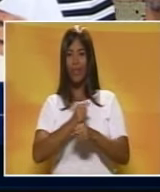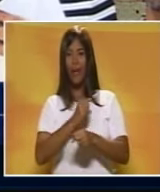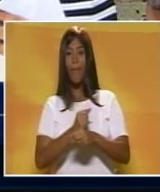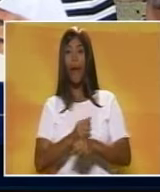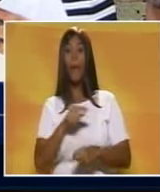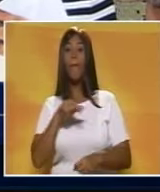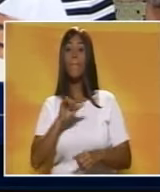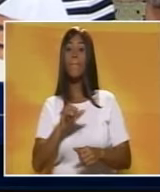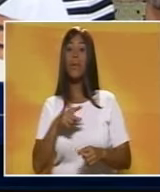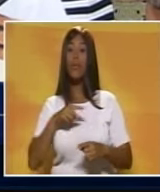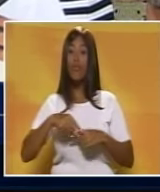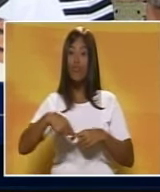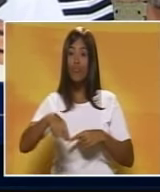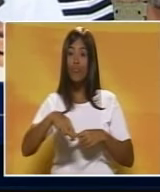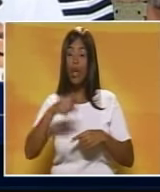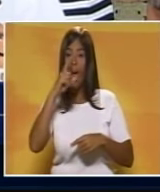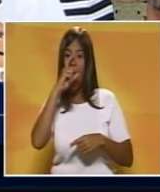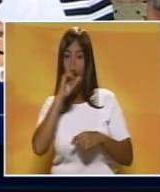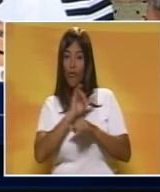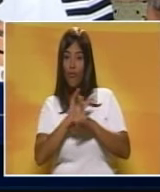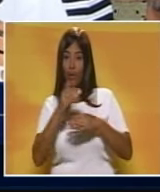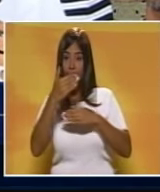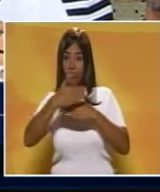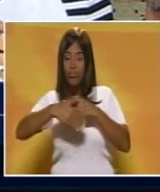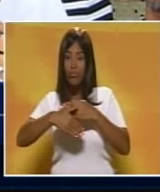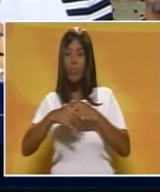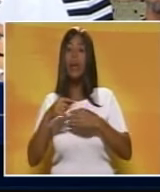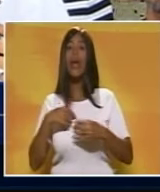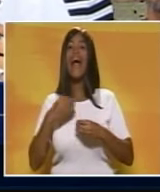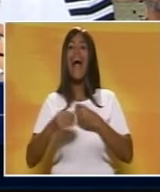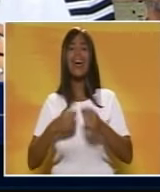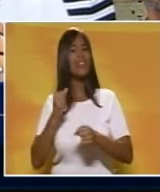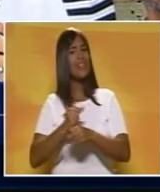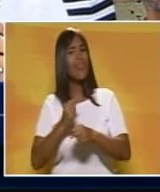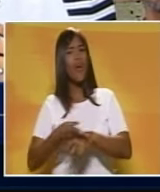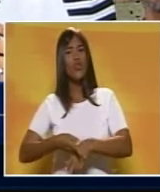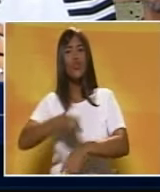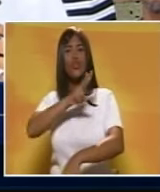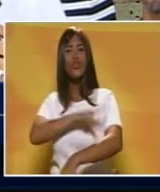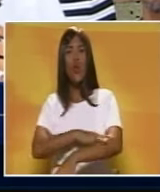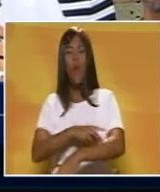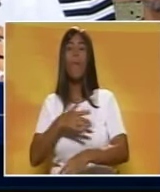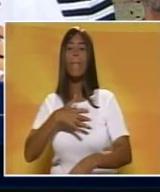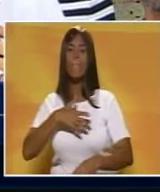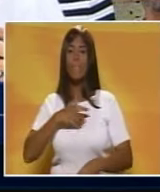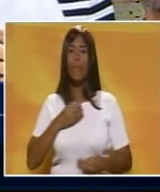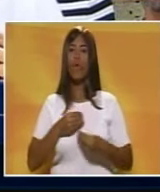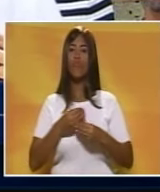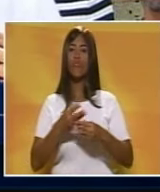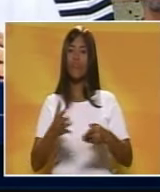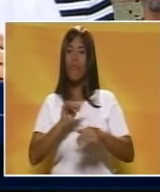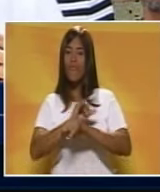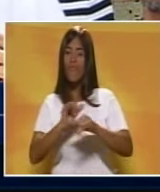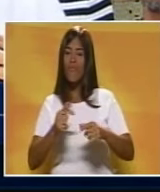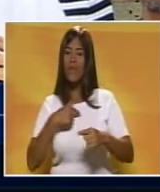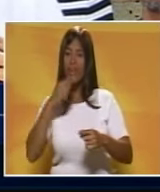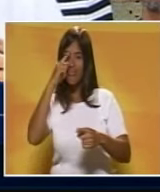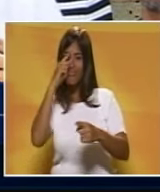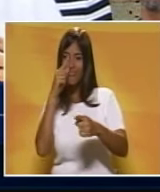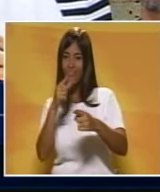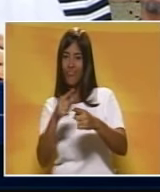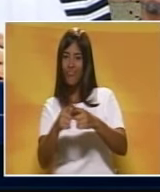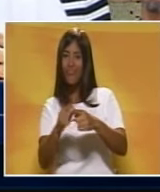para que en el resto del año ejecutemos jornadas extraordinarias para poder saldar esta brecha que se creó